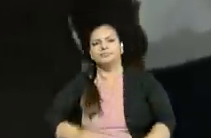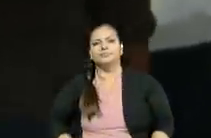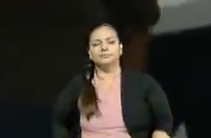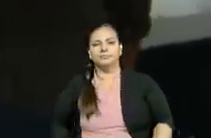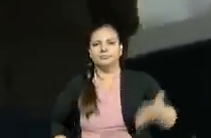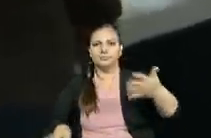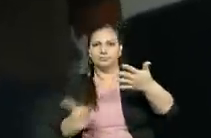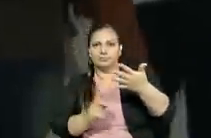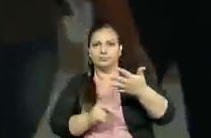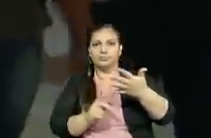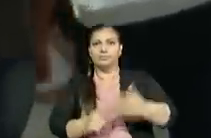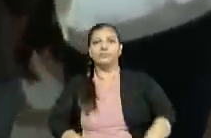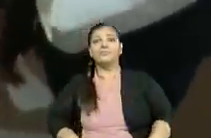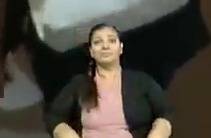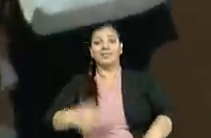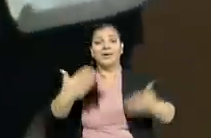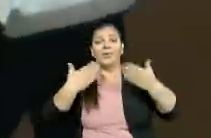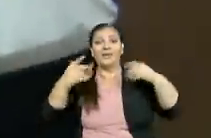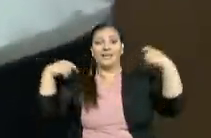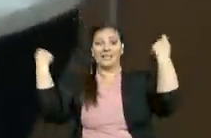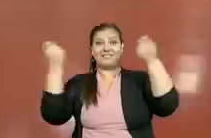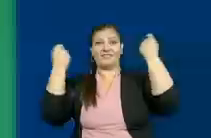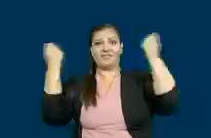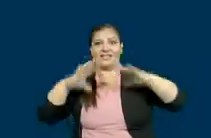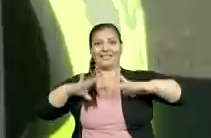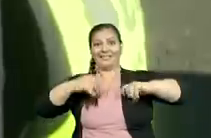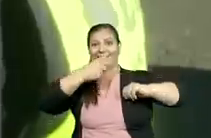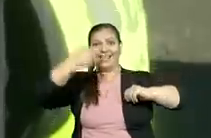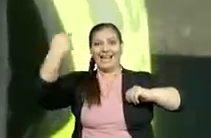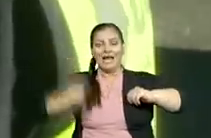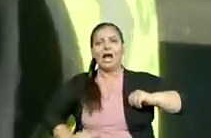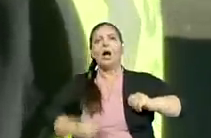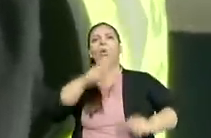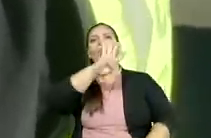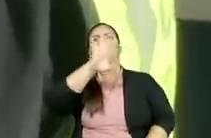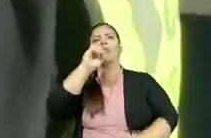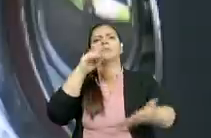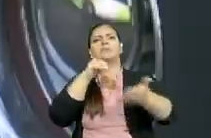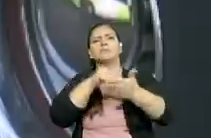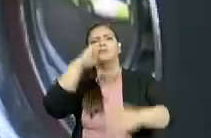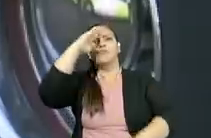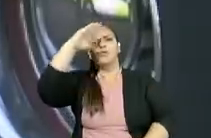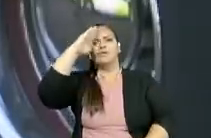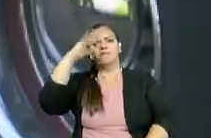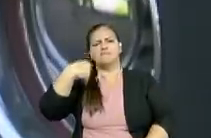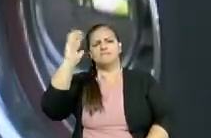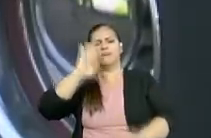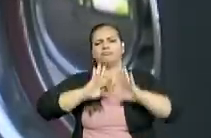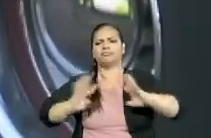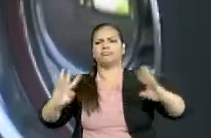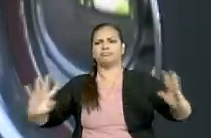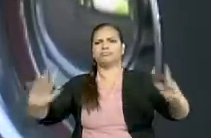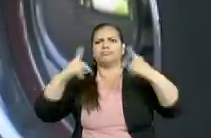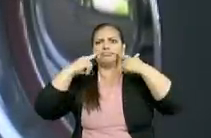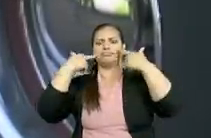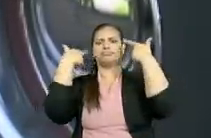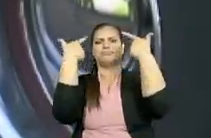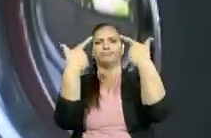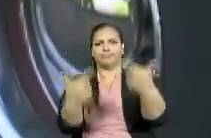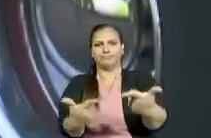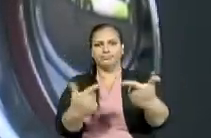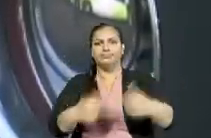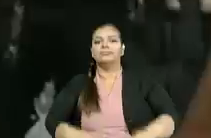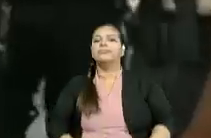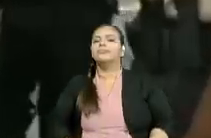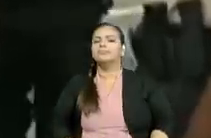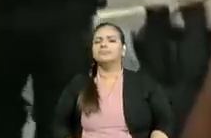denuncia respectiva y más de 40 mil efectivos de la Policía Nacional garantizarán la seguridad durante